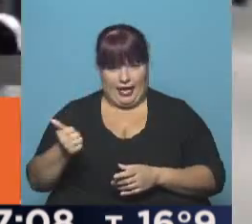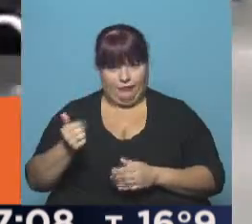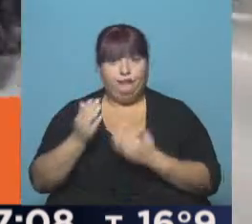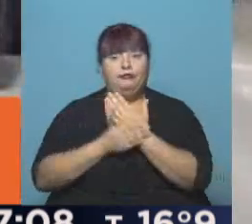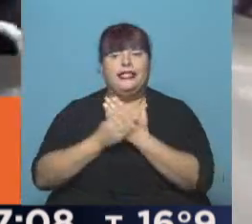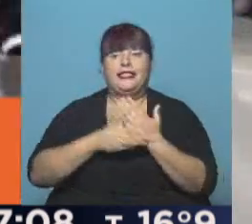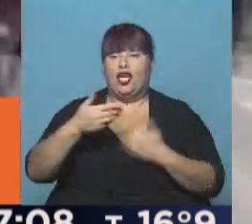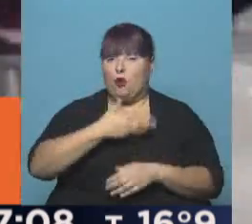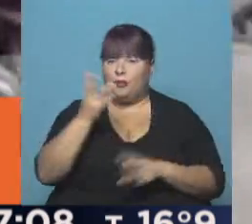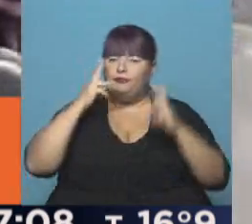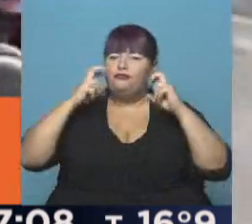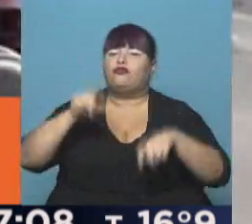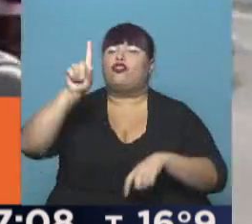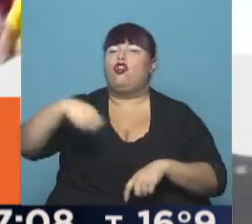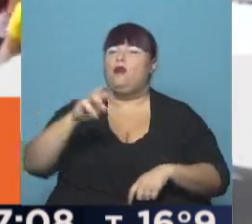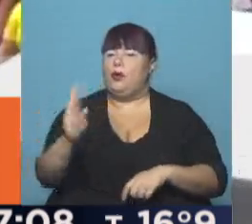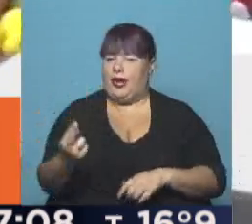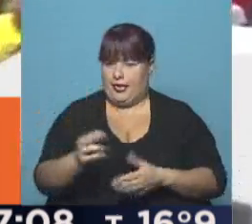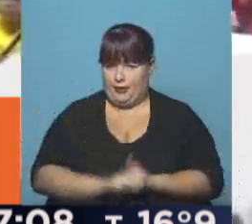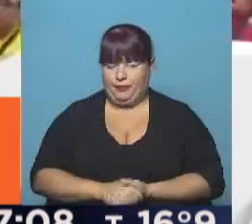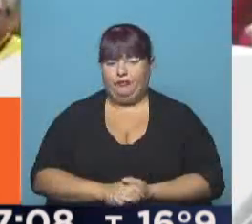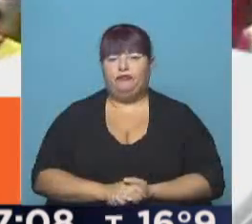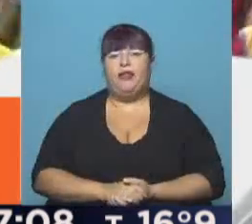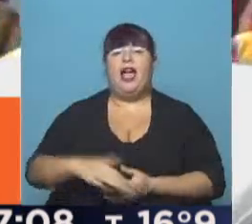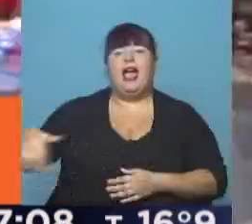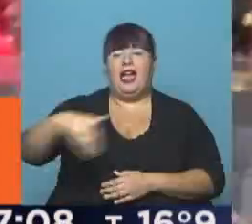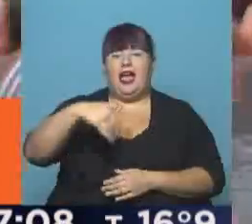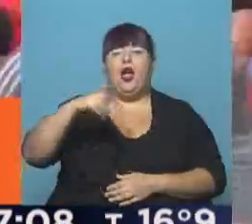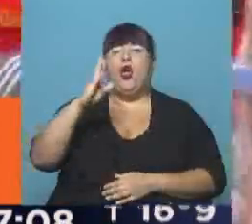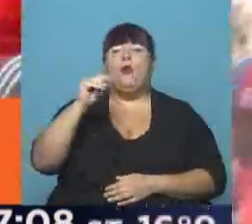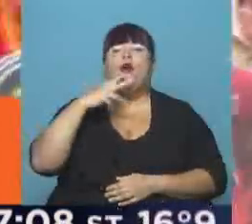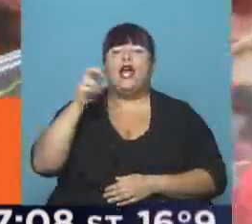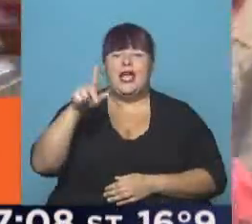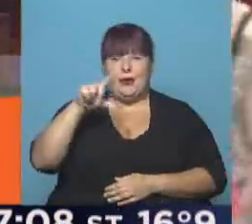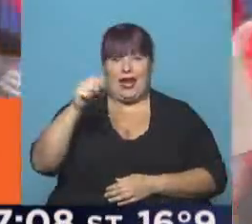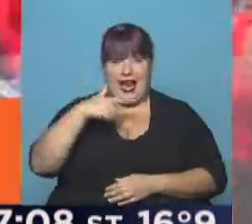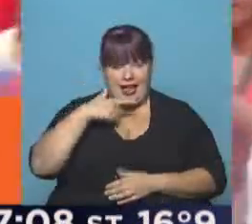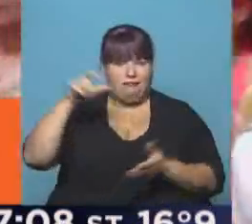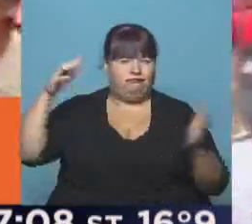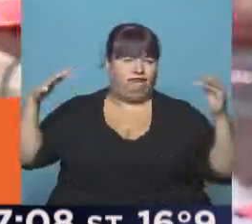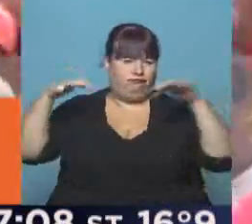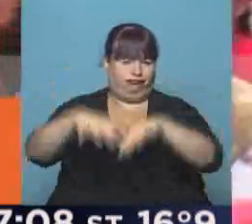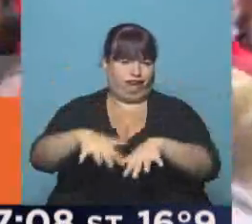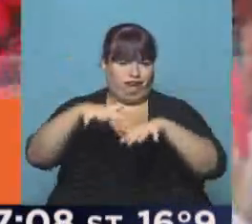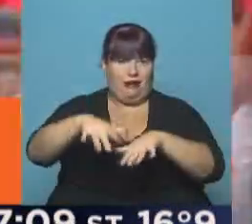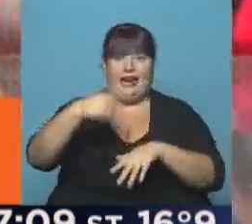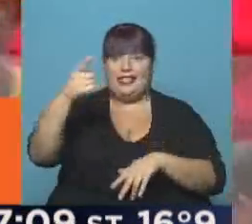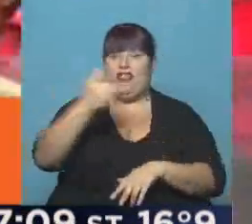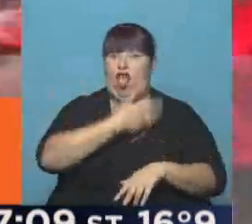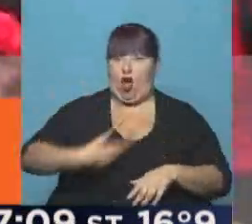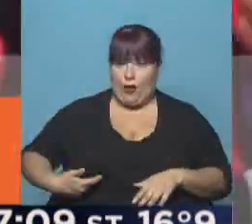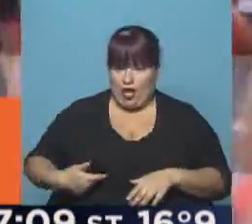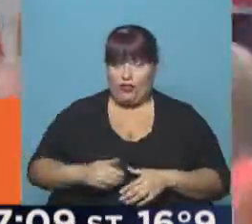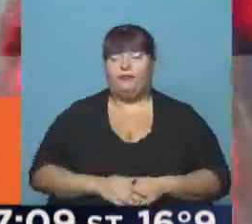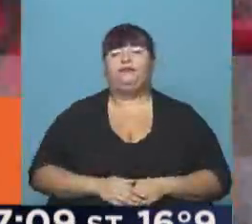Ministerio Público investiga los hechos. Desde la Avenida Bolívar de Caracas, punto culminante de la marcha oficialista,